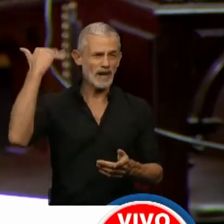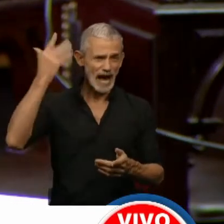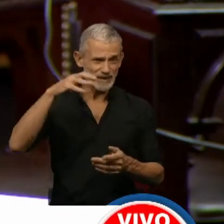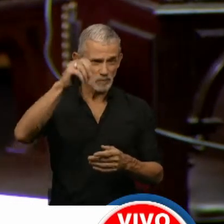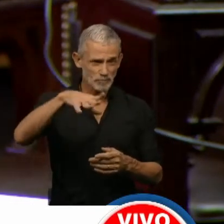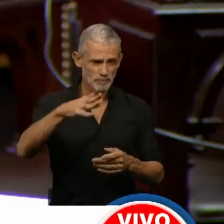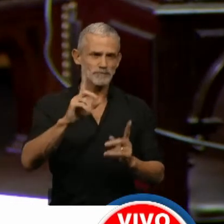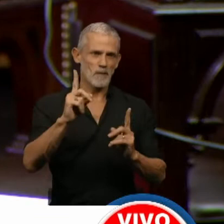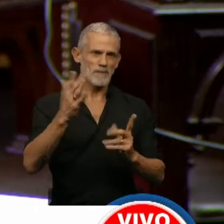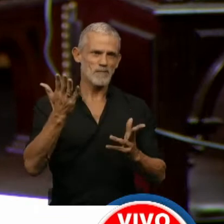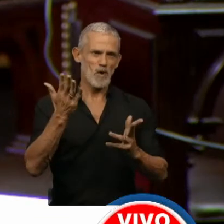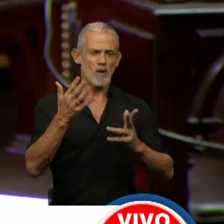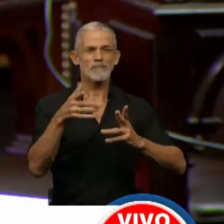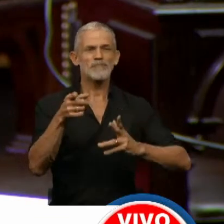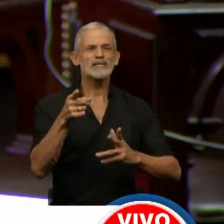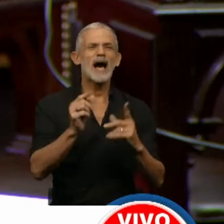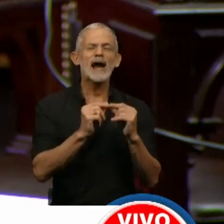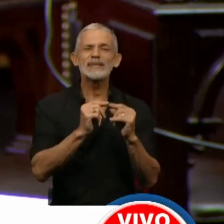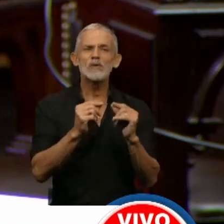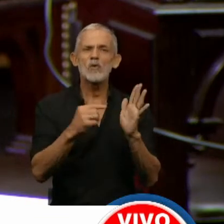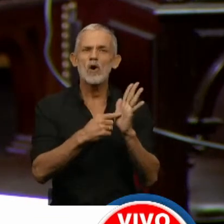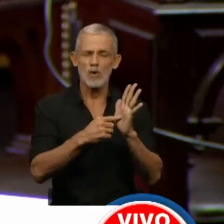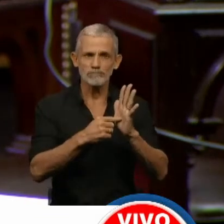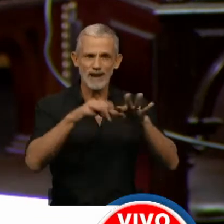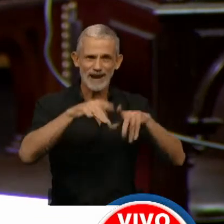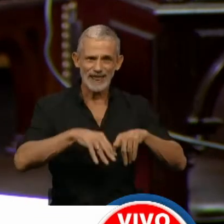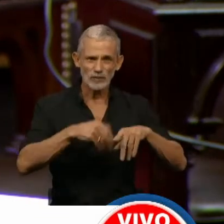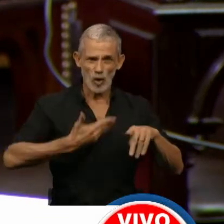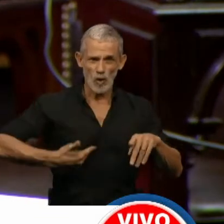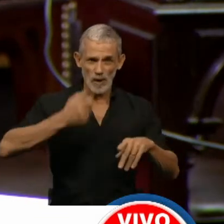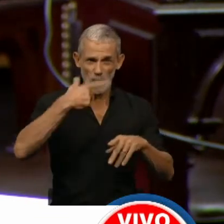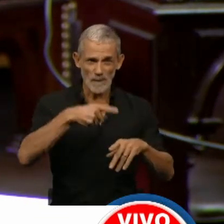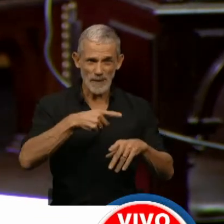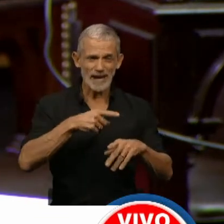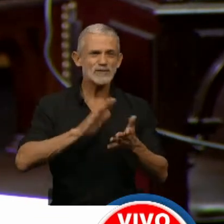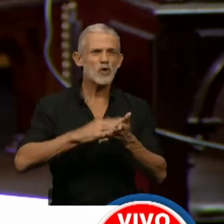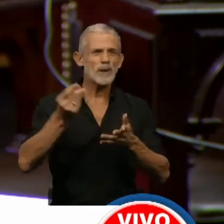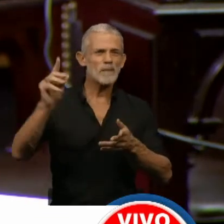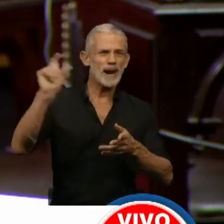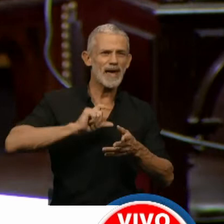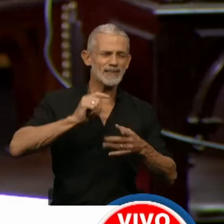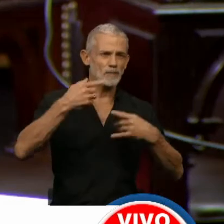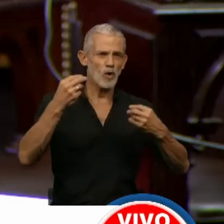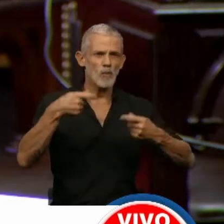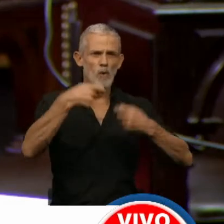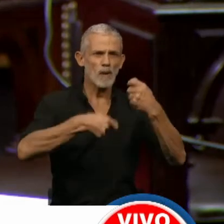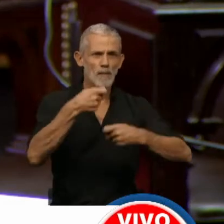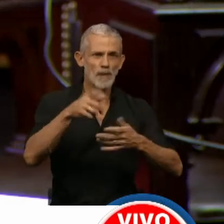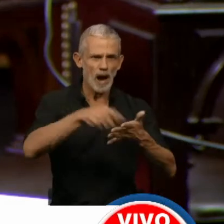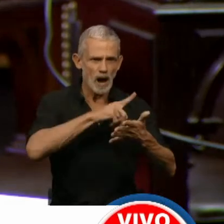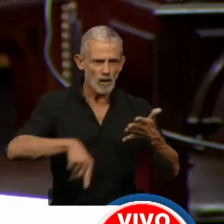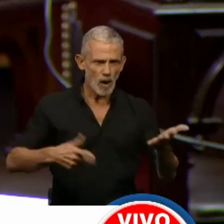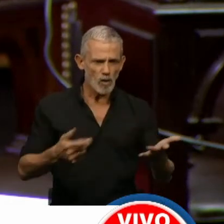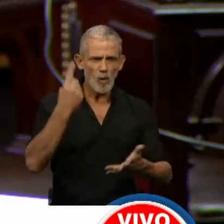oportunidad. Ese artículo que redactó el gobierno, que era el del financiamiento, fue vetado.